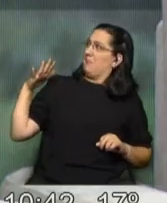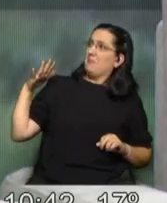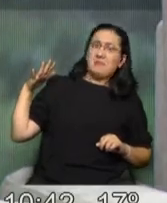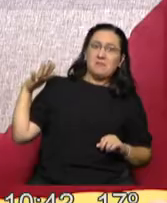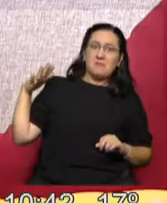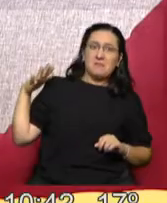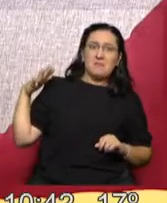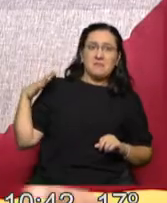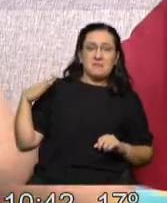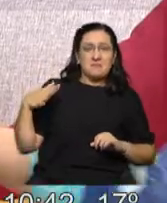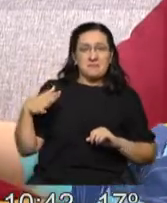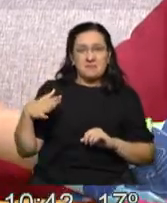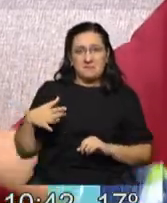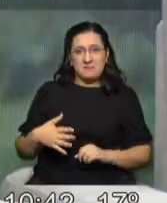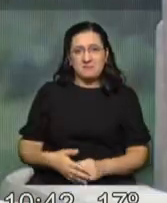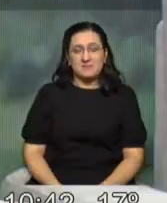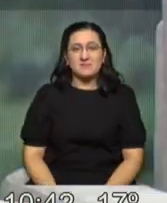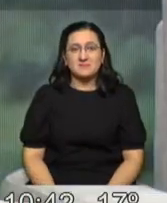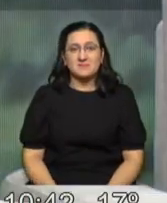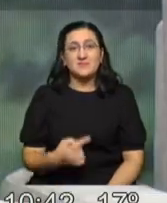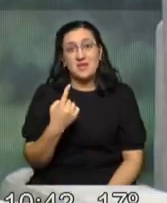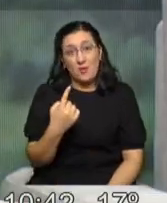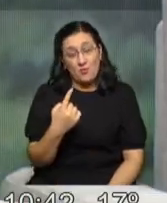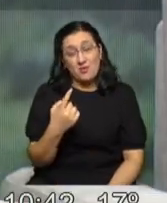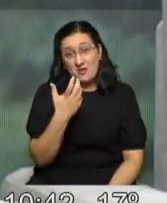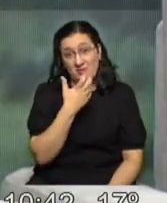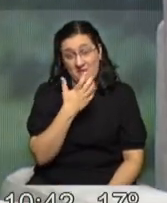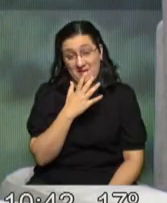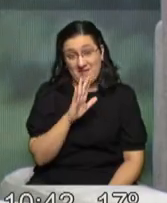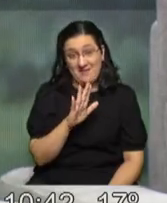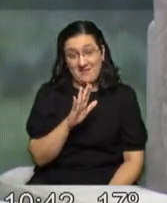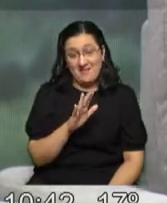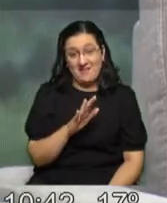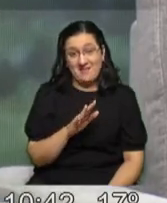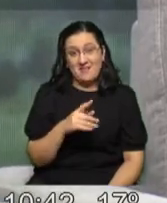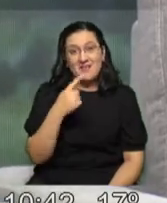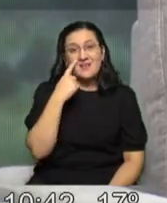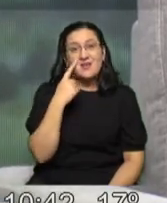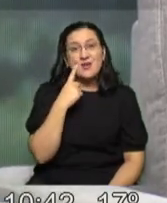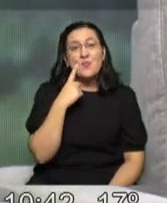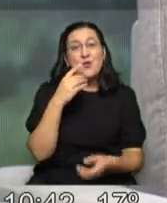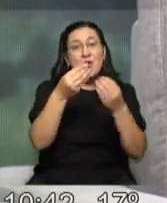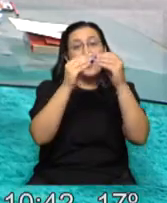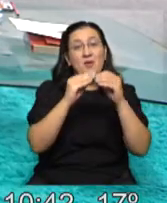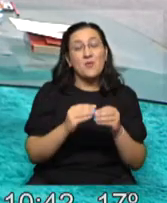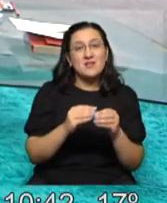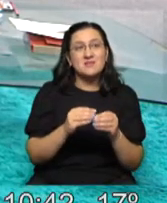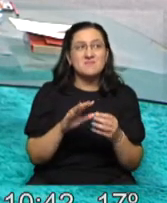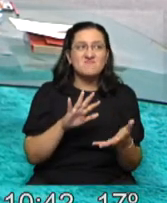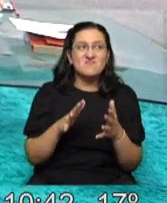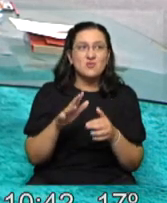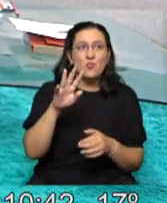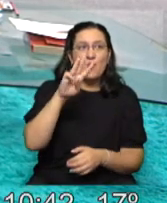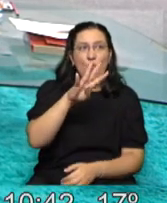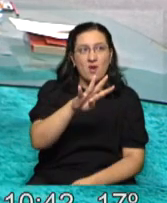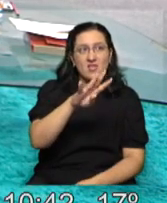por el resto de los dedos del pie. Bueno, si era uno solo era terrible el relato. Sí, tremendo, era. ¿Qué número calculás de pie? Grande,